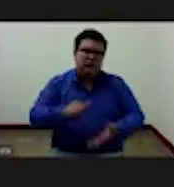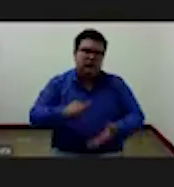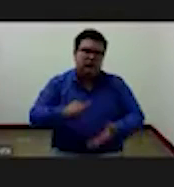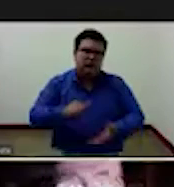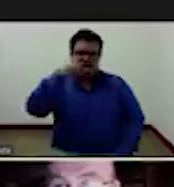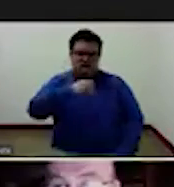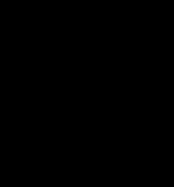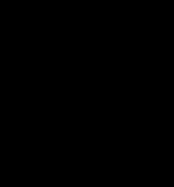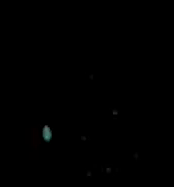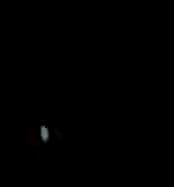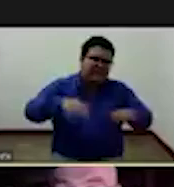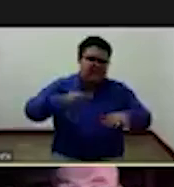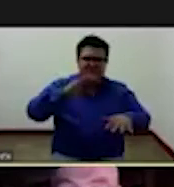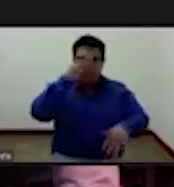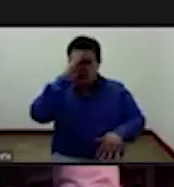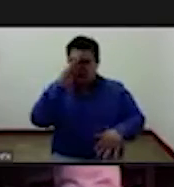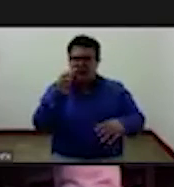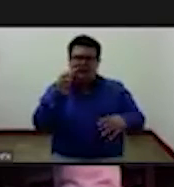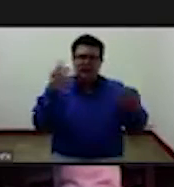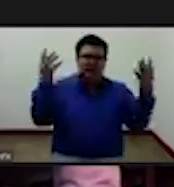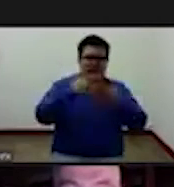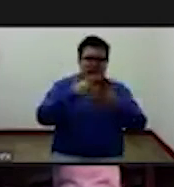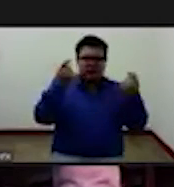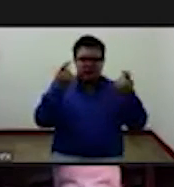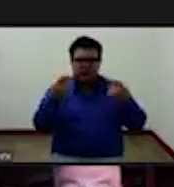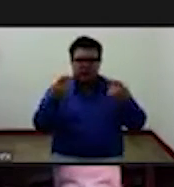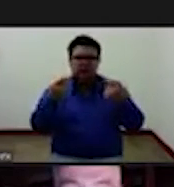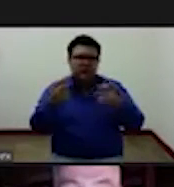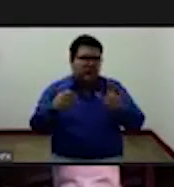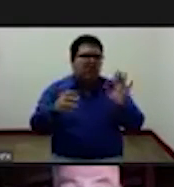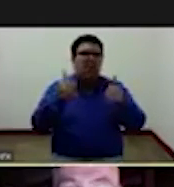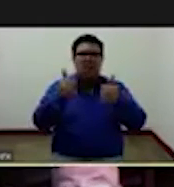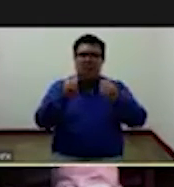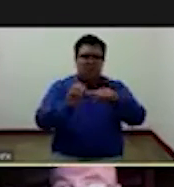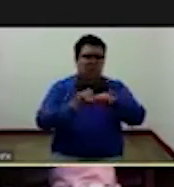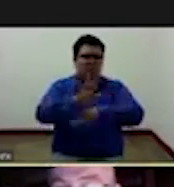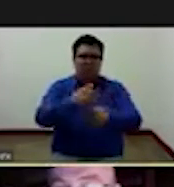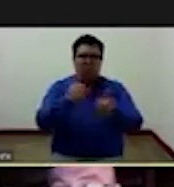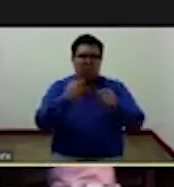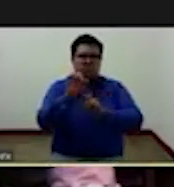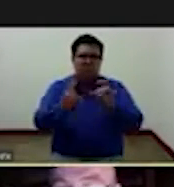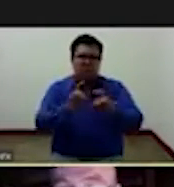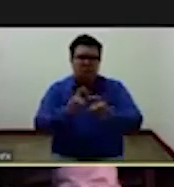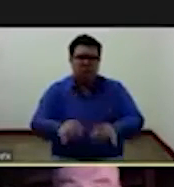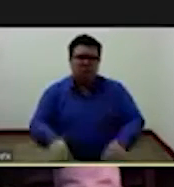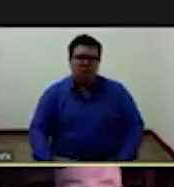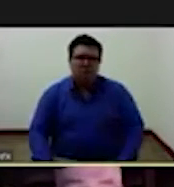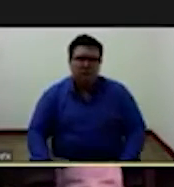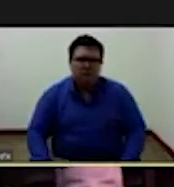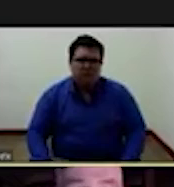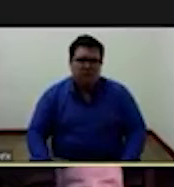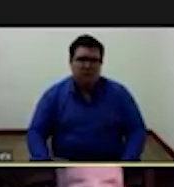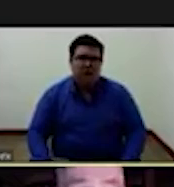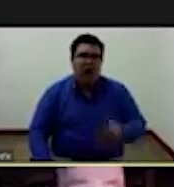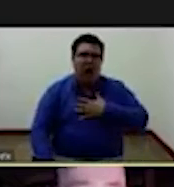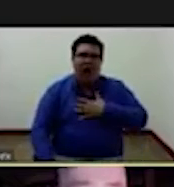dudas. Sí, maestro, allí estamos viendo tu pantalla. Uy, pero estoy mostrando cosas que no debía